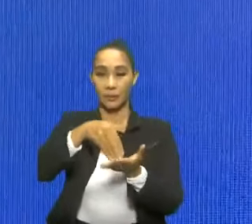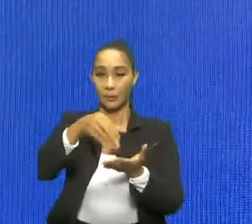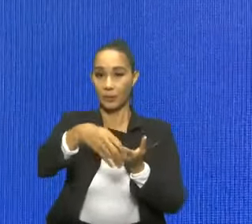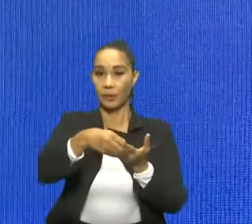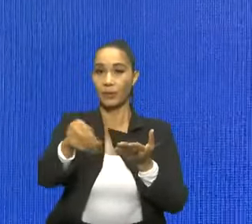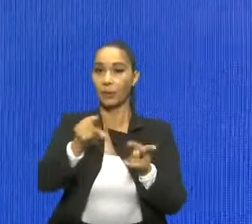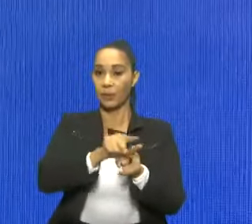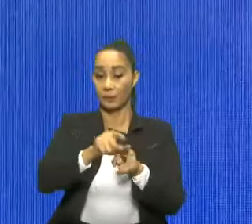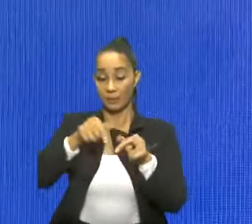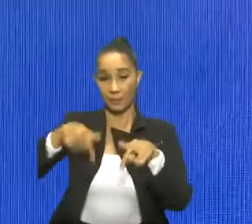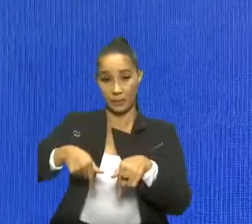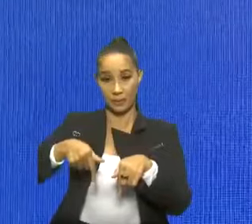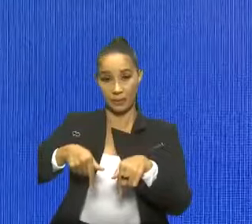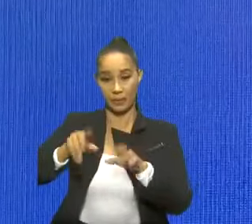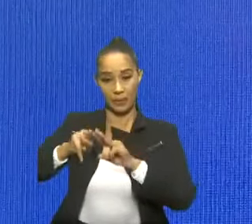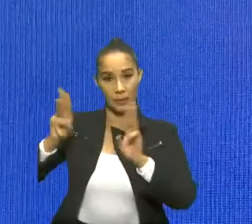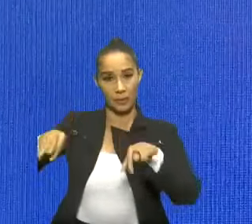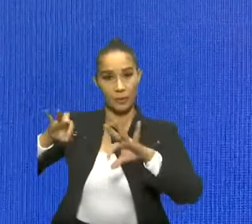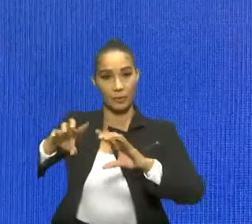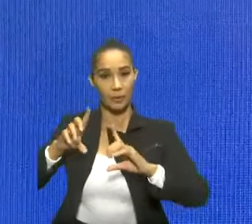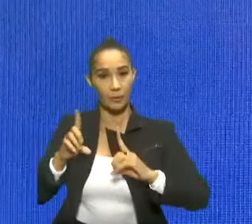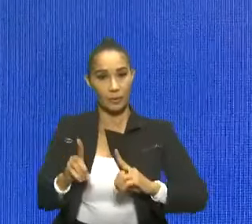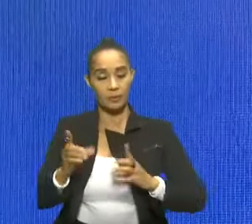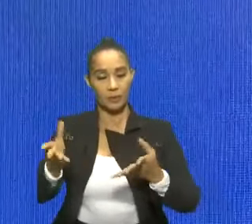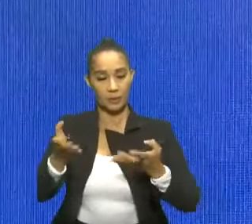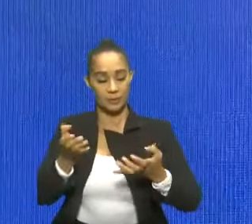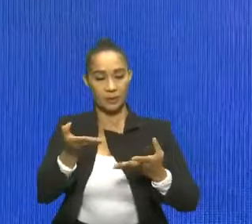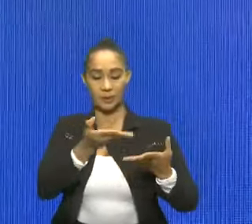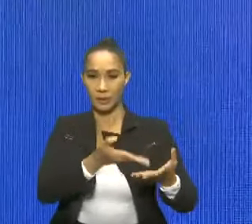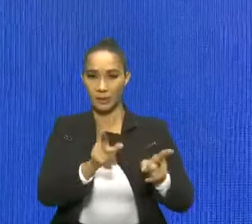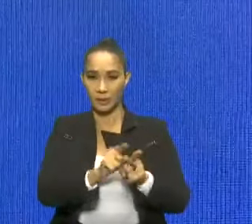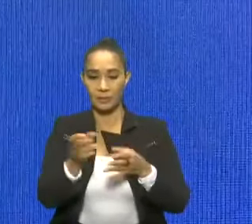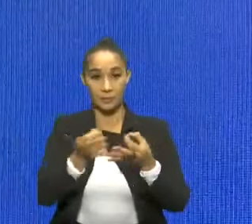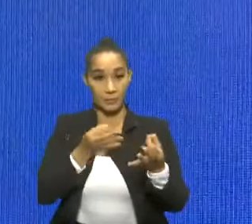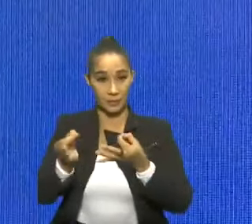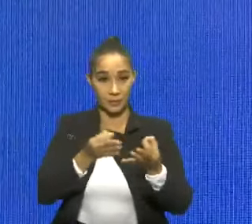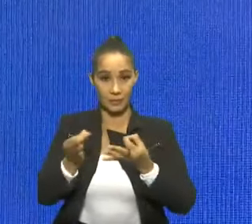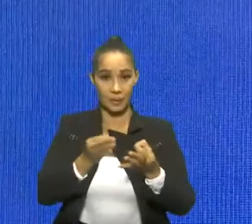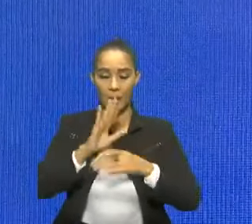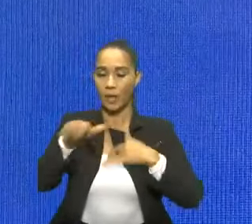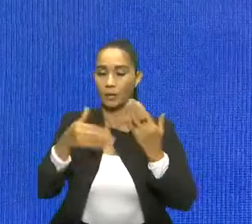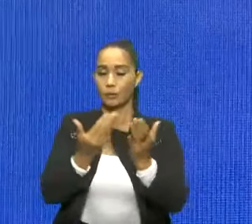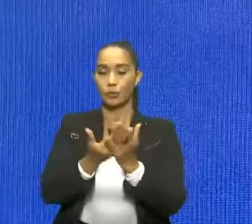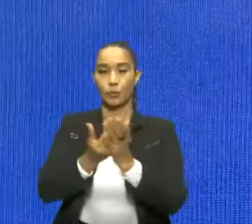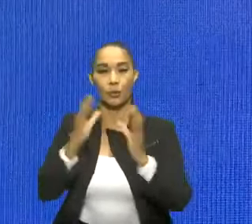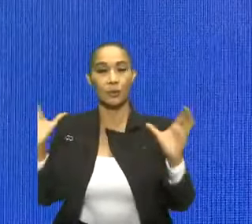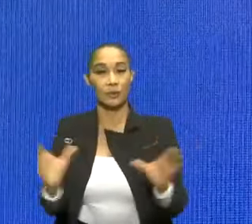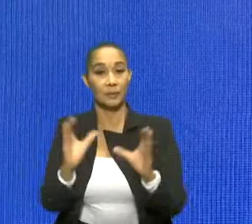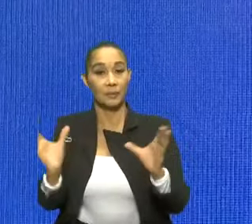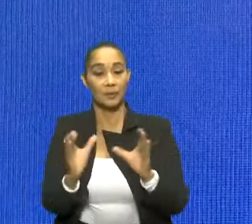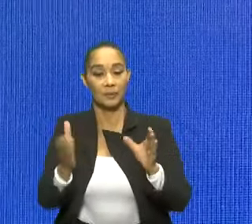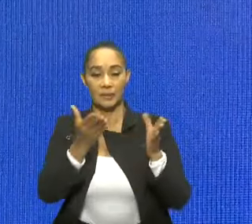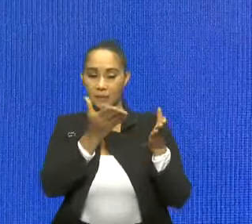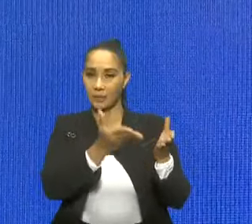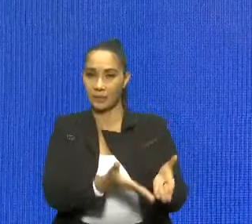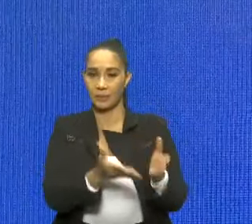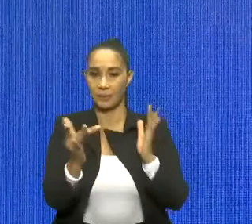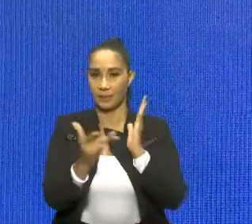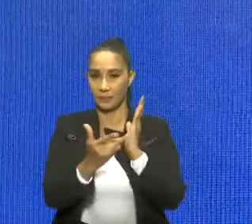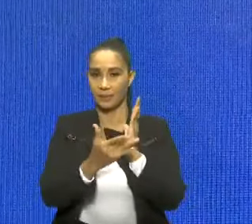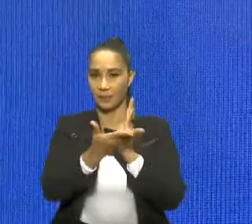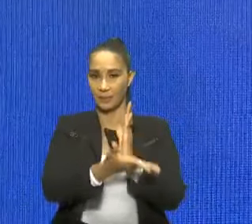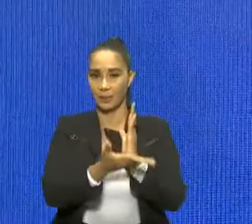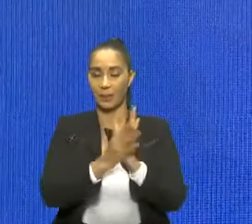también. Tenemos un Ministerio de Educación que me gustaría también que explicara todo lo que estamos haciendo también en esa parte de